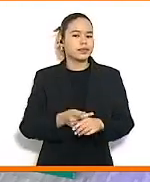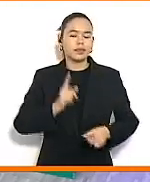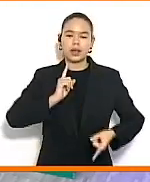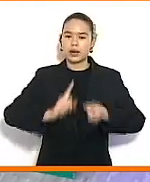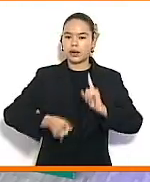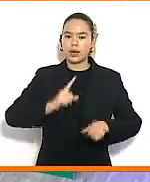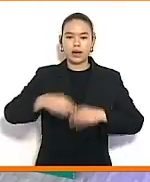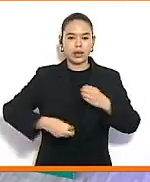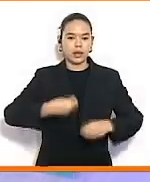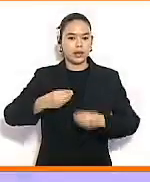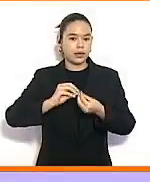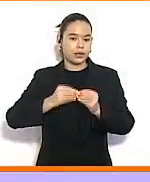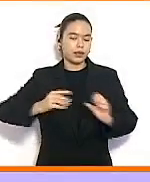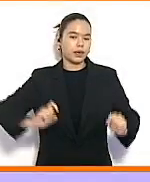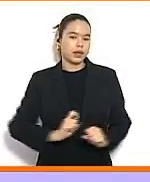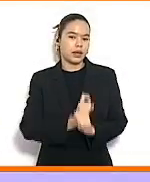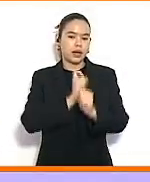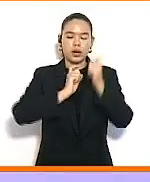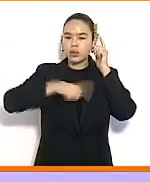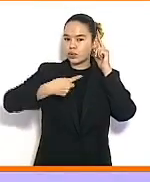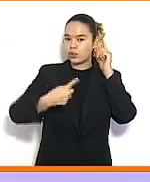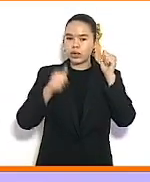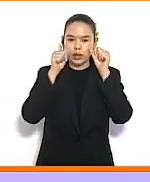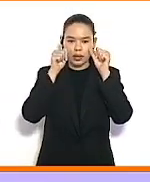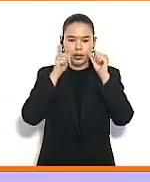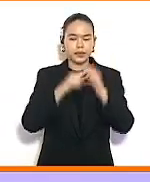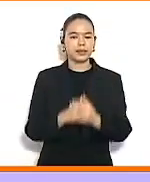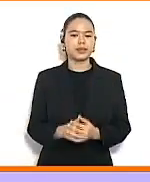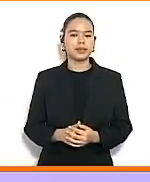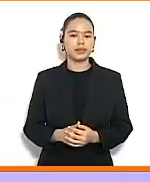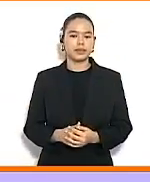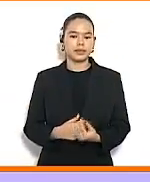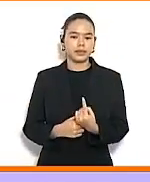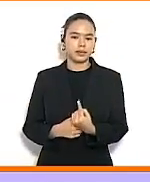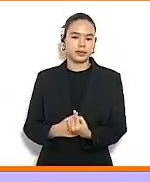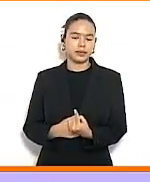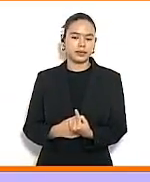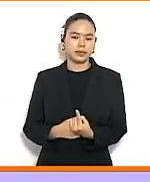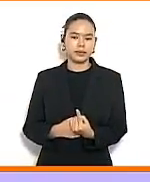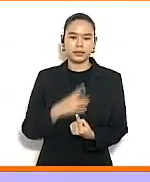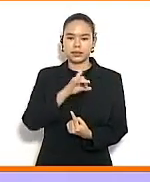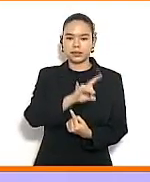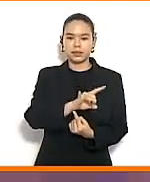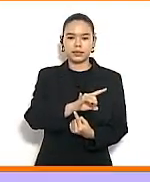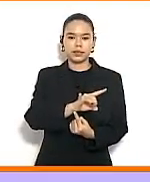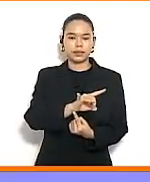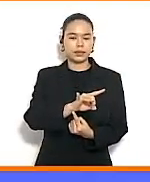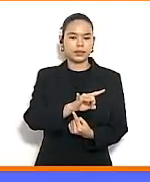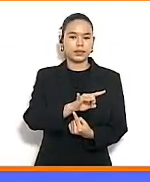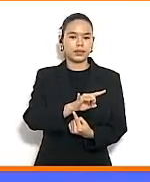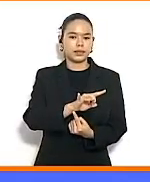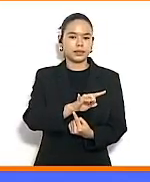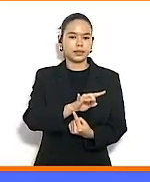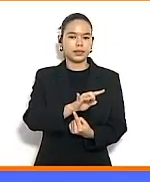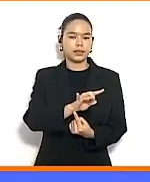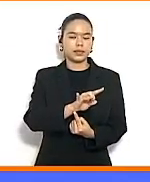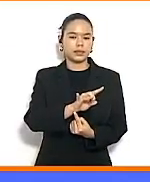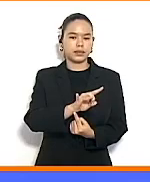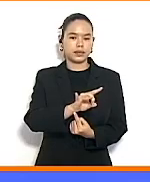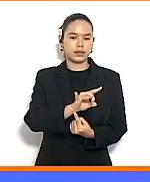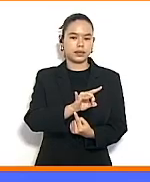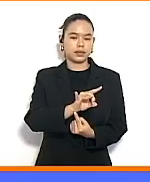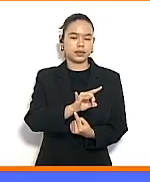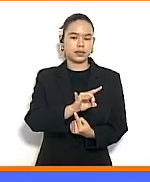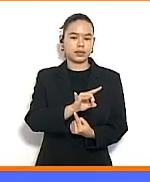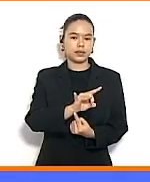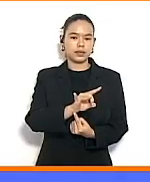el esperado número ganador en diario. Atento, porque ese primer dígito es el 8. Segundo dígito ganador en